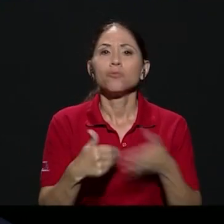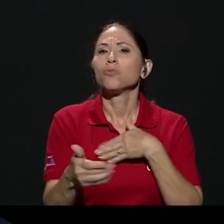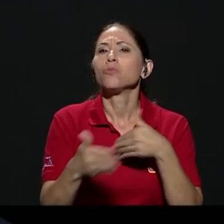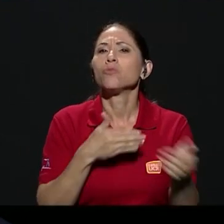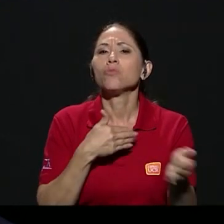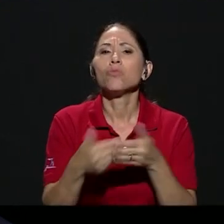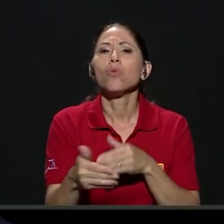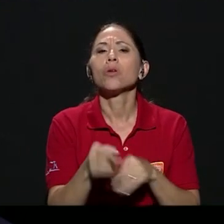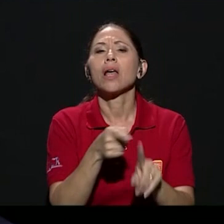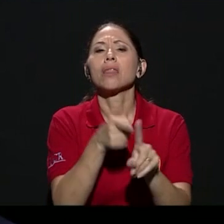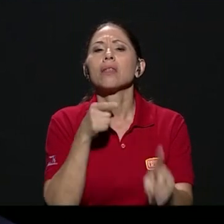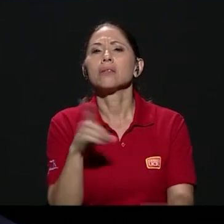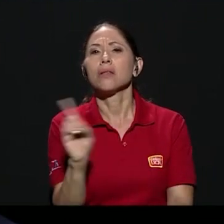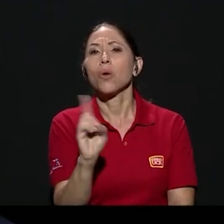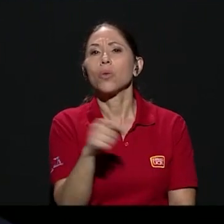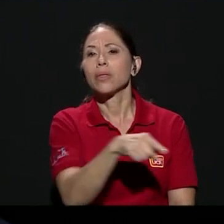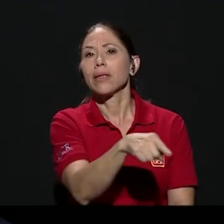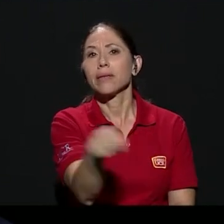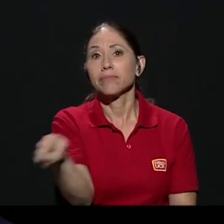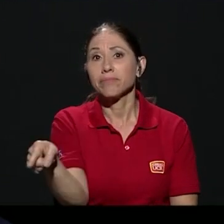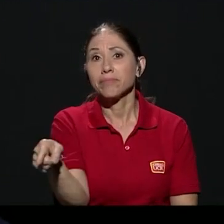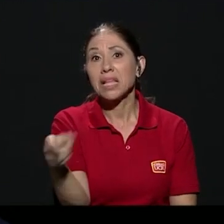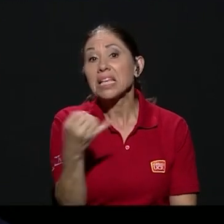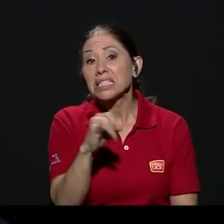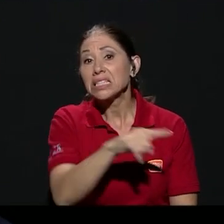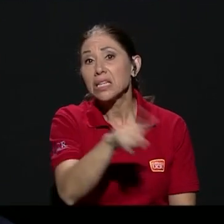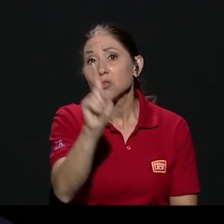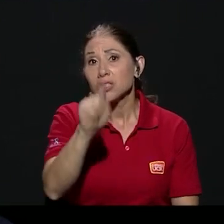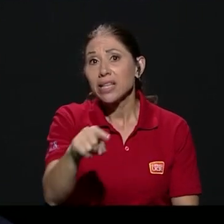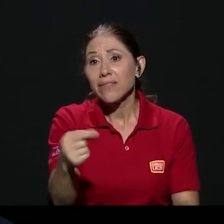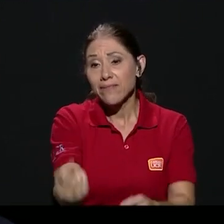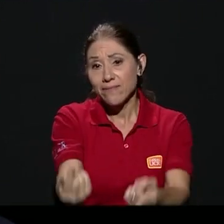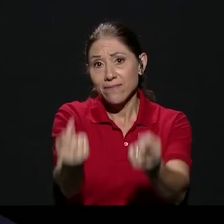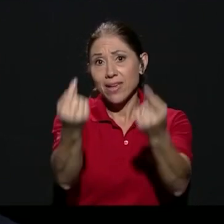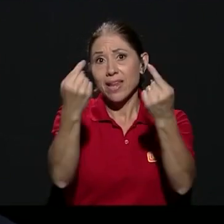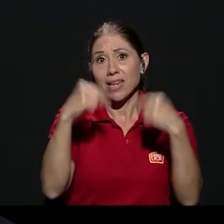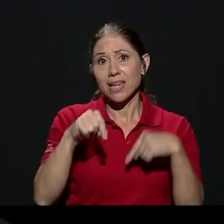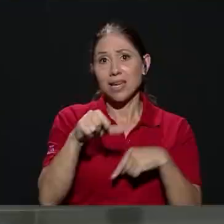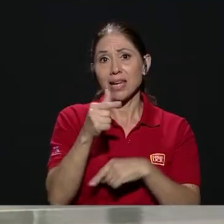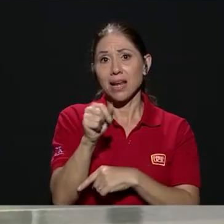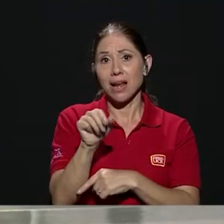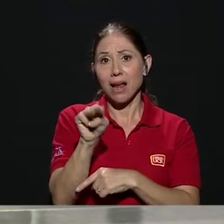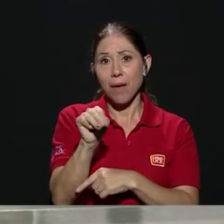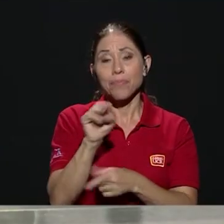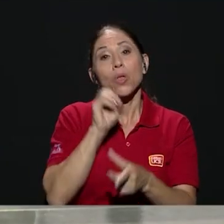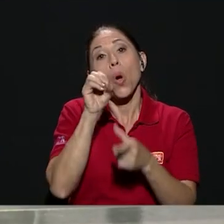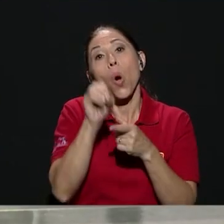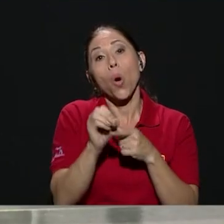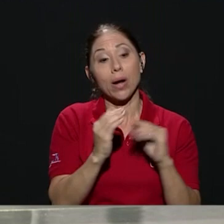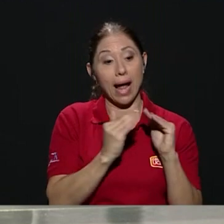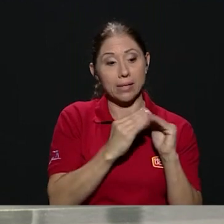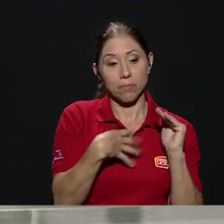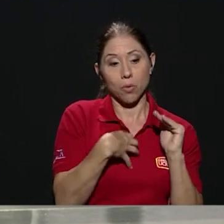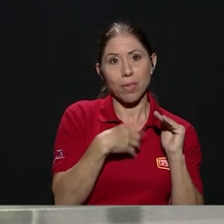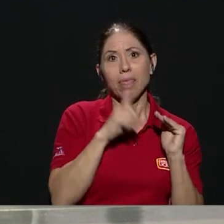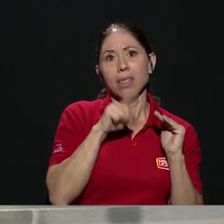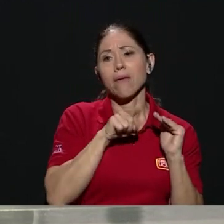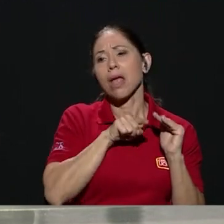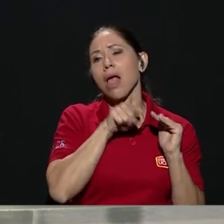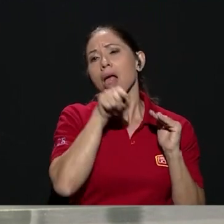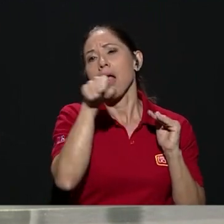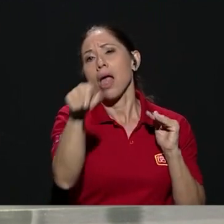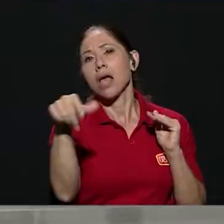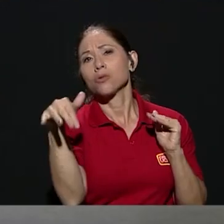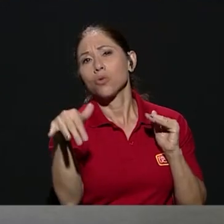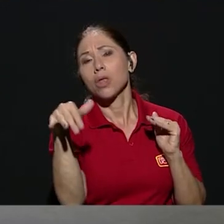dónde vengan, ¿verdad? Si tienen que venirse a vivir a la gran área metropolitana o trasladarse a un centro universitario lejos de su hogar, el tema